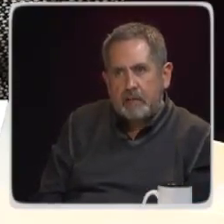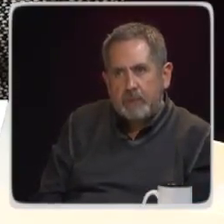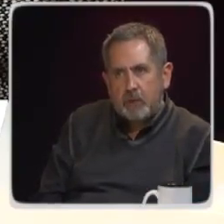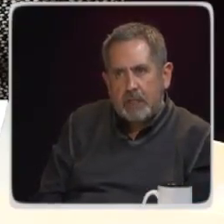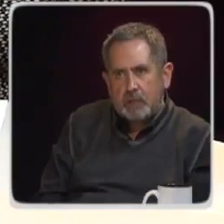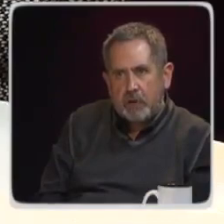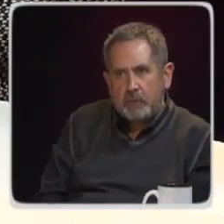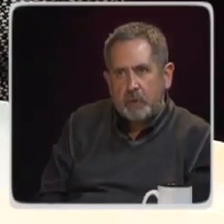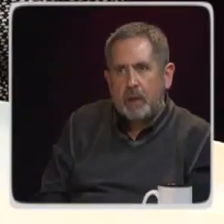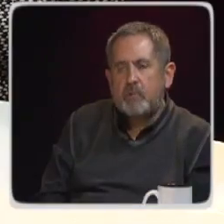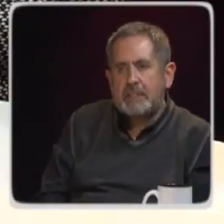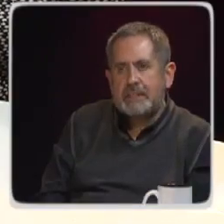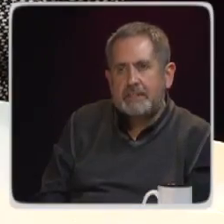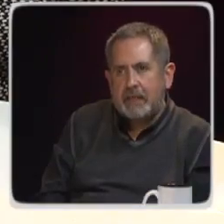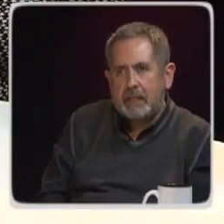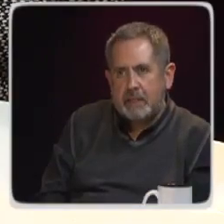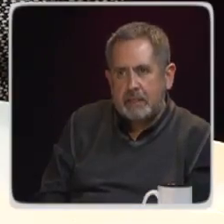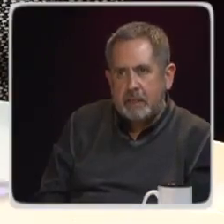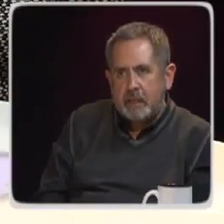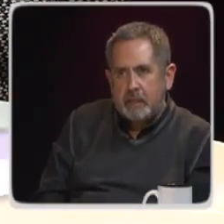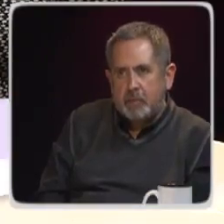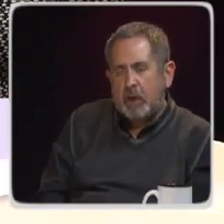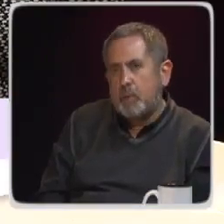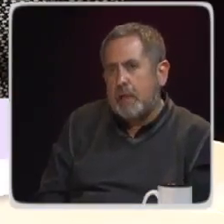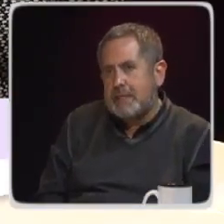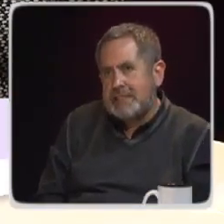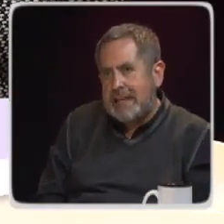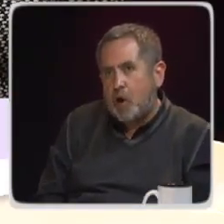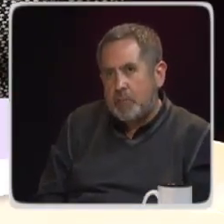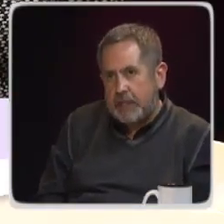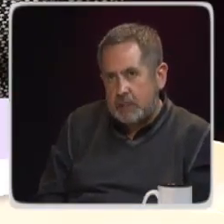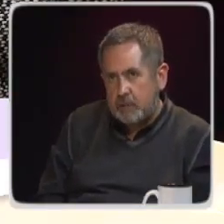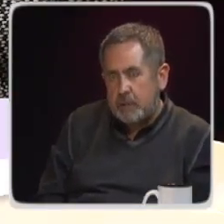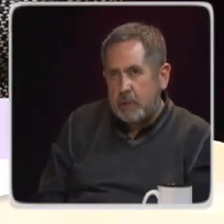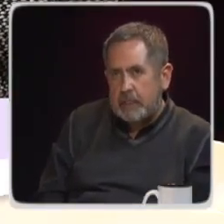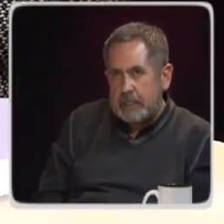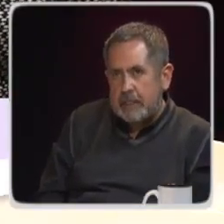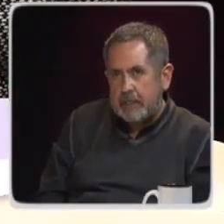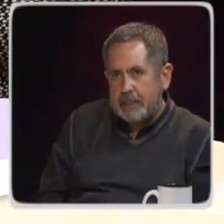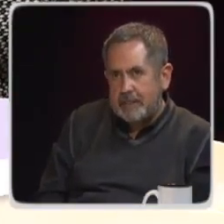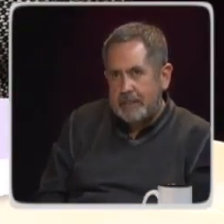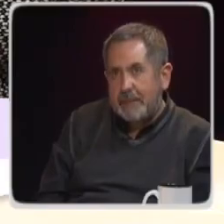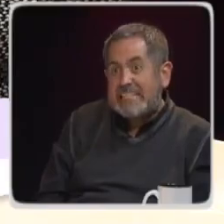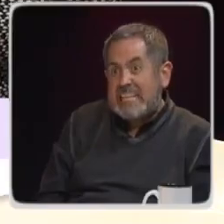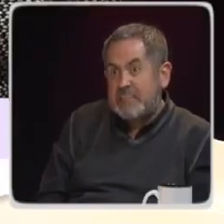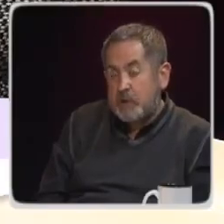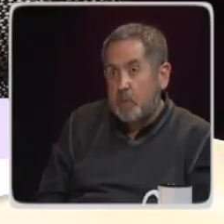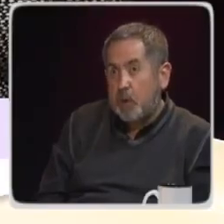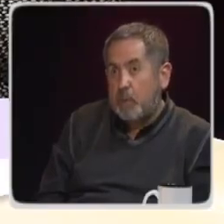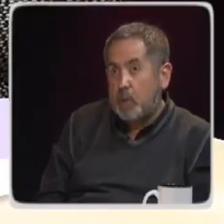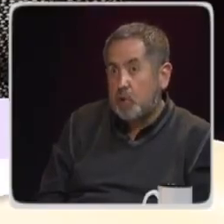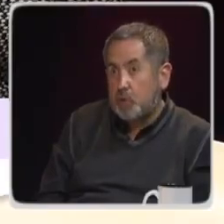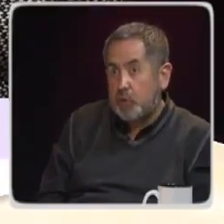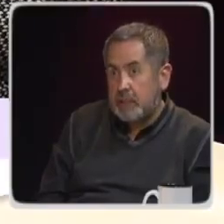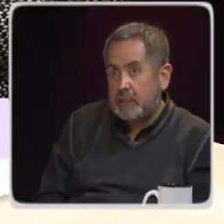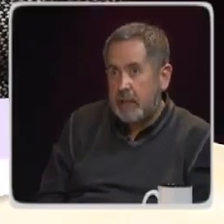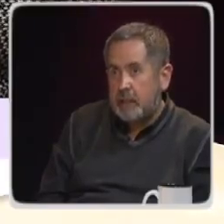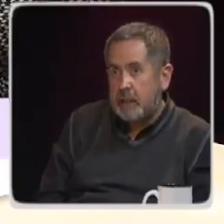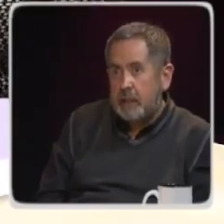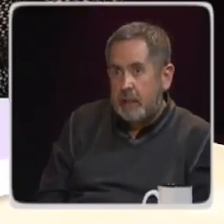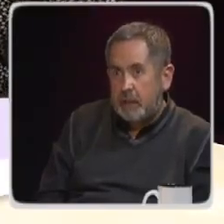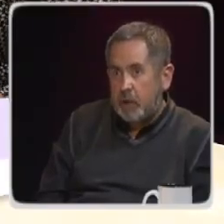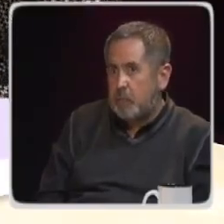vemos en las marcas, no porque la ley los obligue, sino porque entienden que el mundo está caminando hacia allá. ¿Cómo hacer eso en el tema de